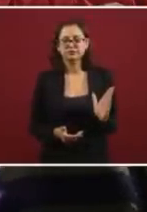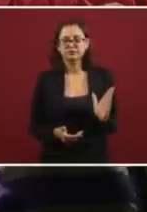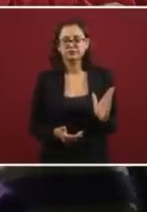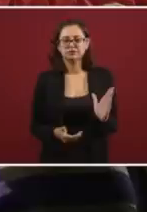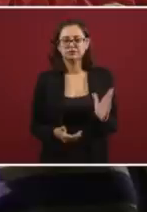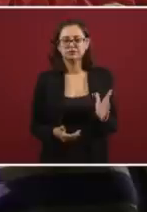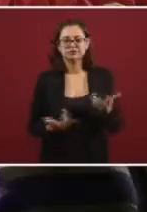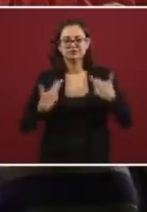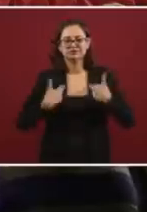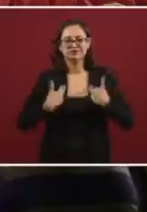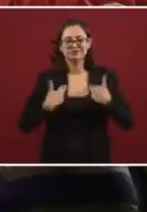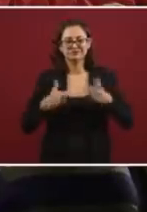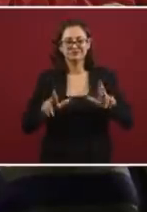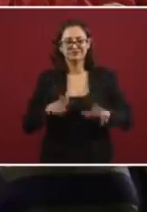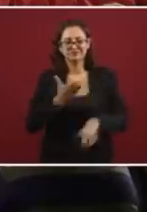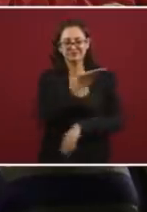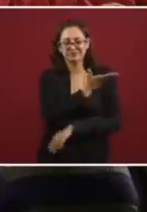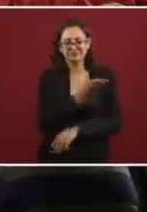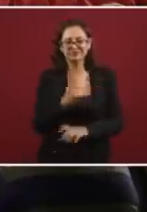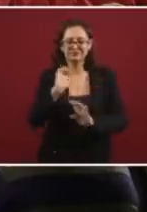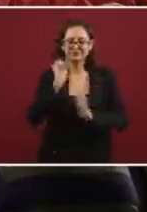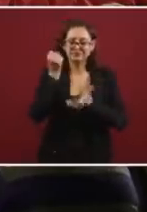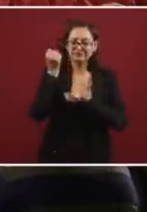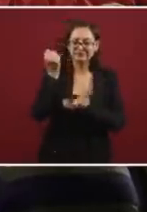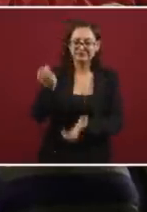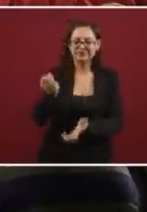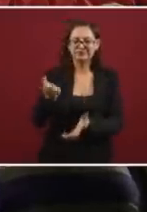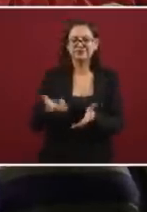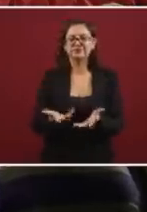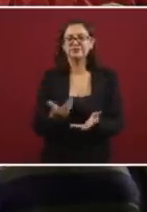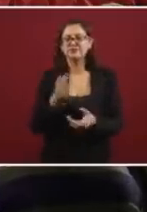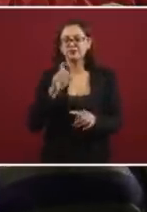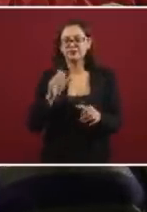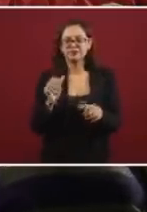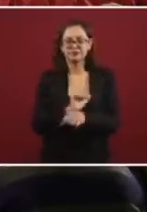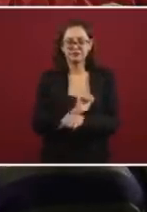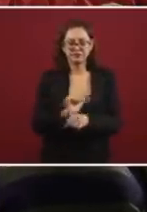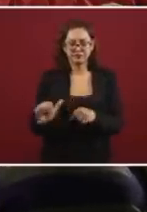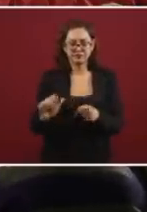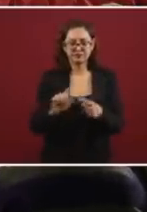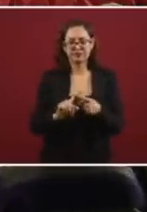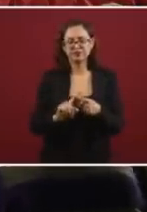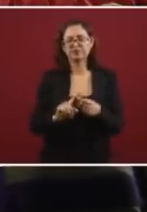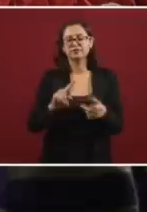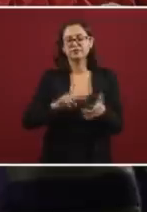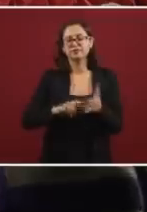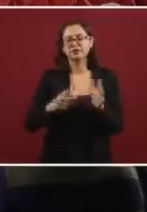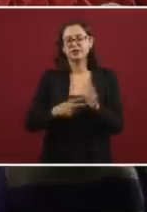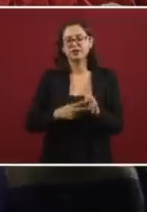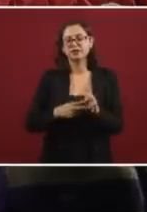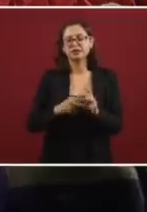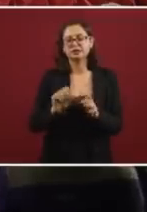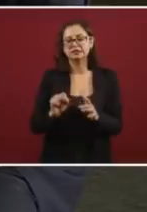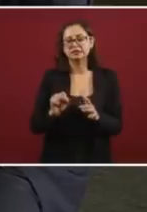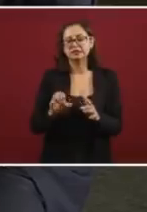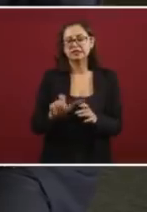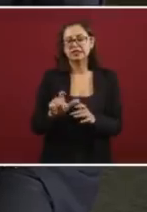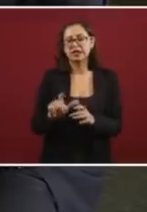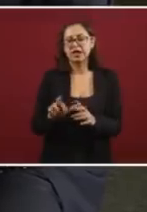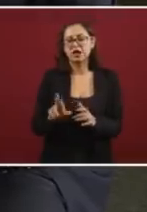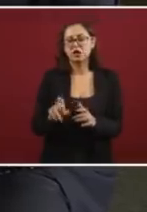los inversionistas del sector inmobiliario el ingeniero de error que yo